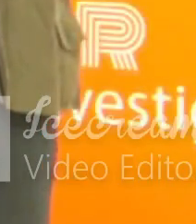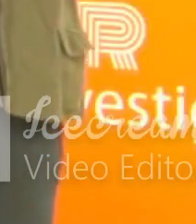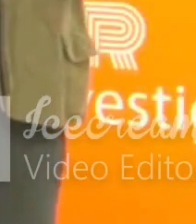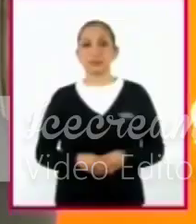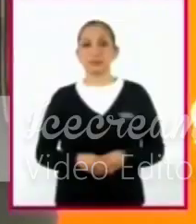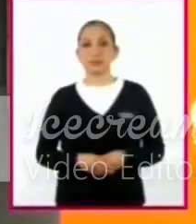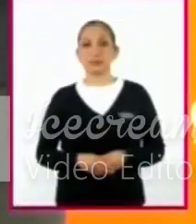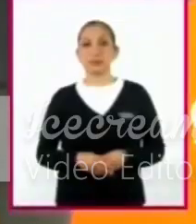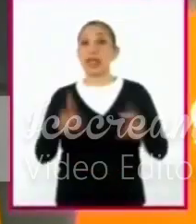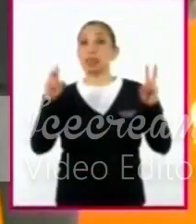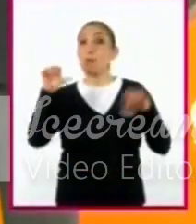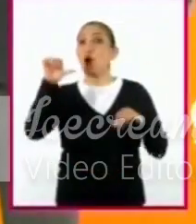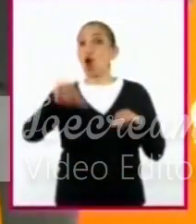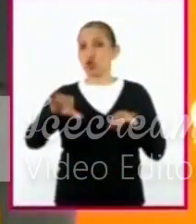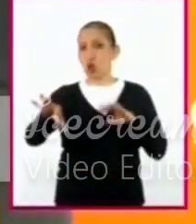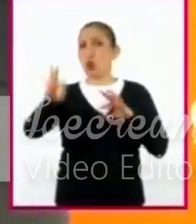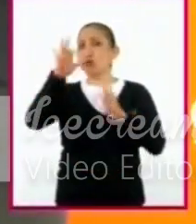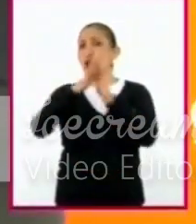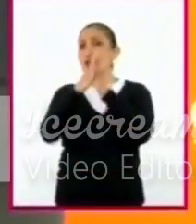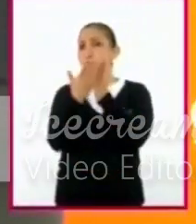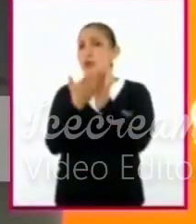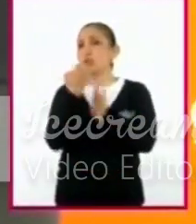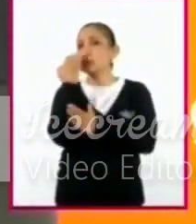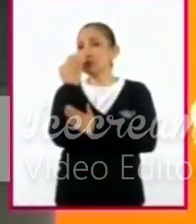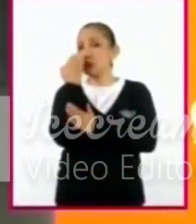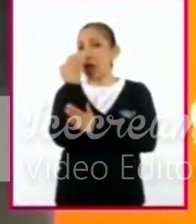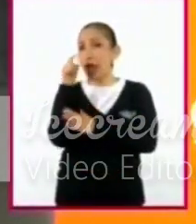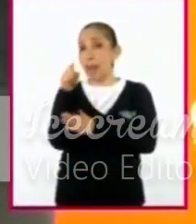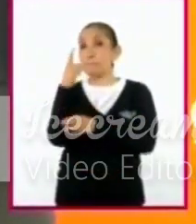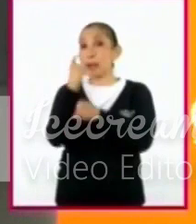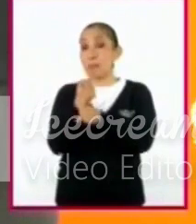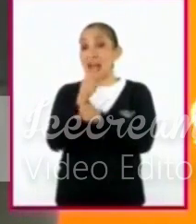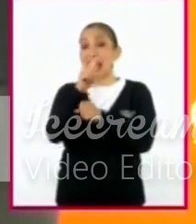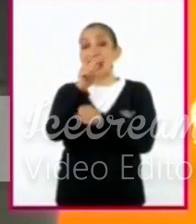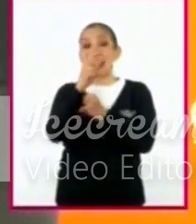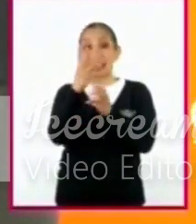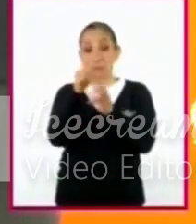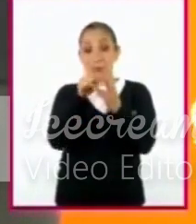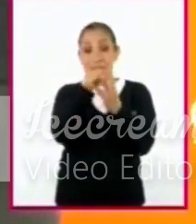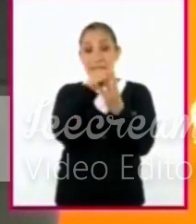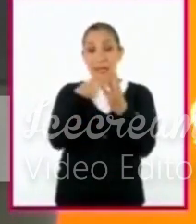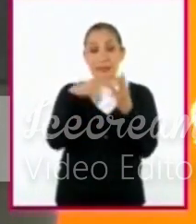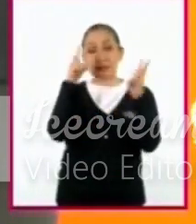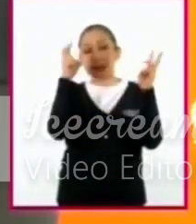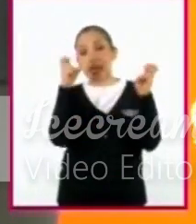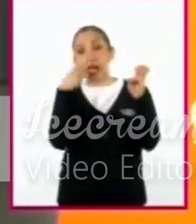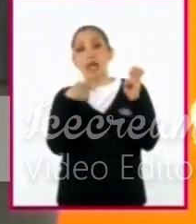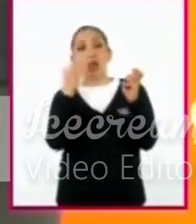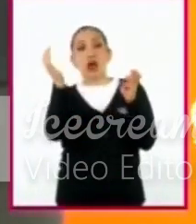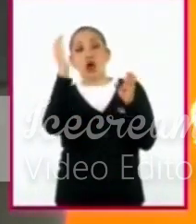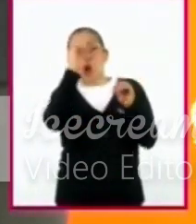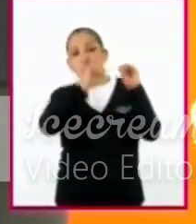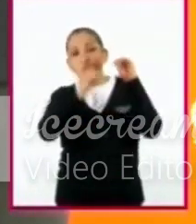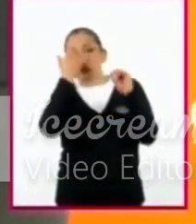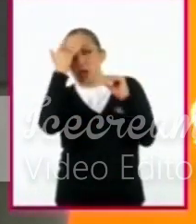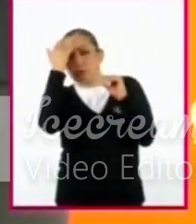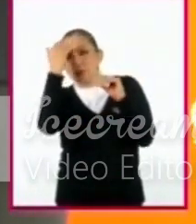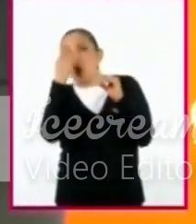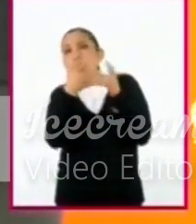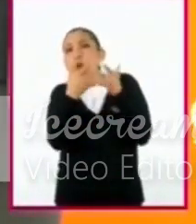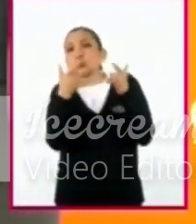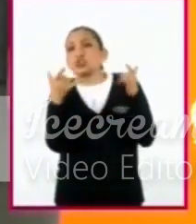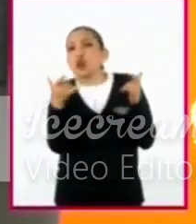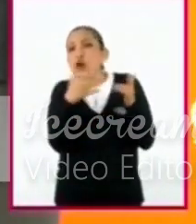El tema de hoy lo encuentras en tu libro de texto en el primer trimestre, en el apartado de construcción del conocimiento histórico.